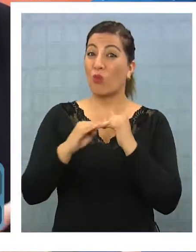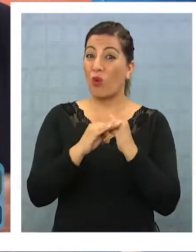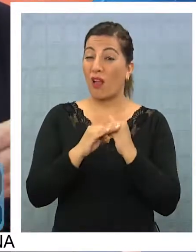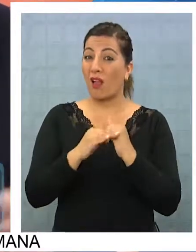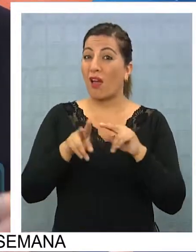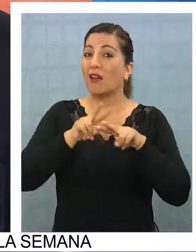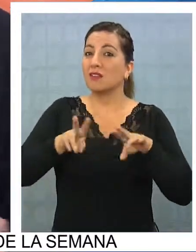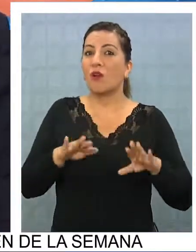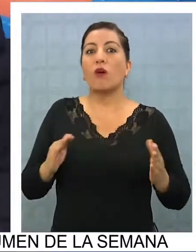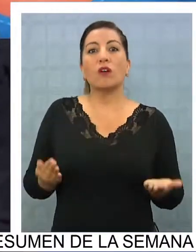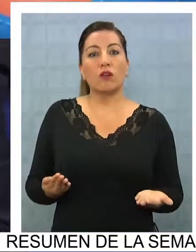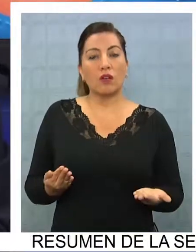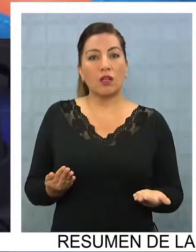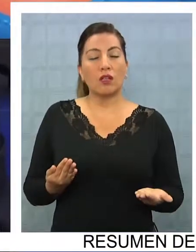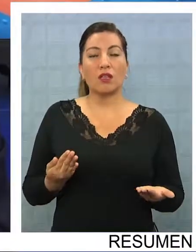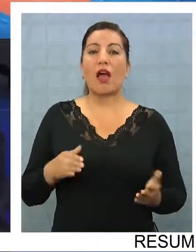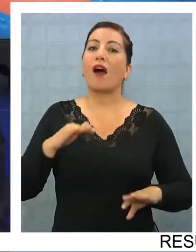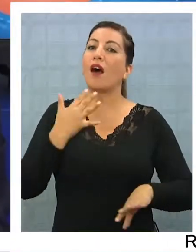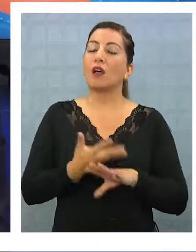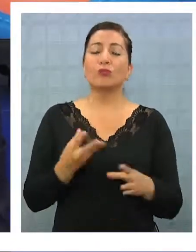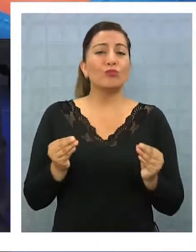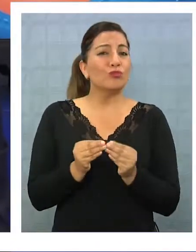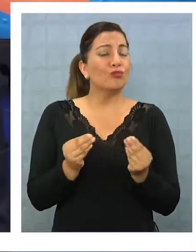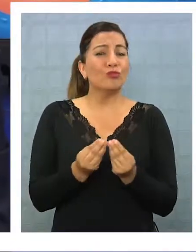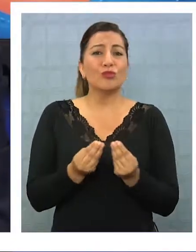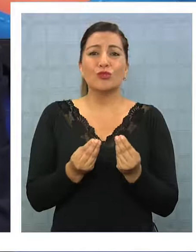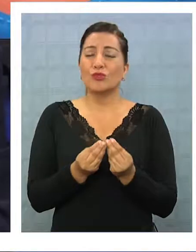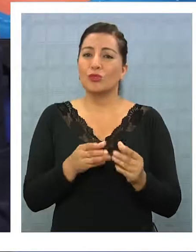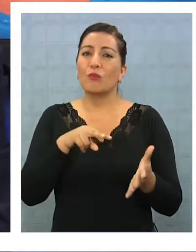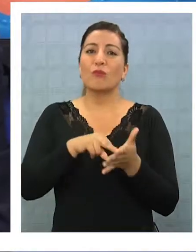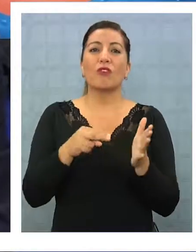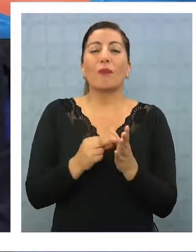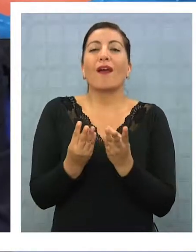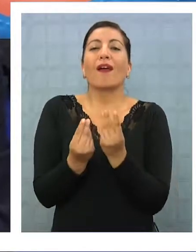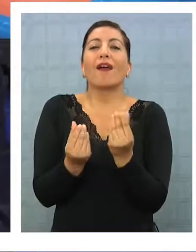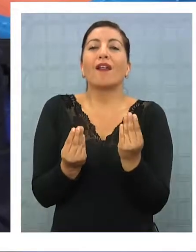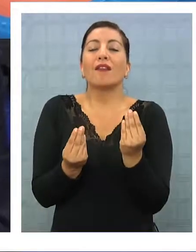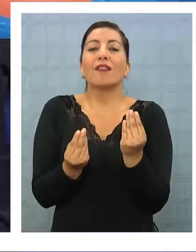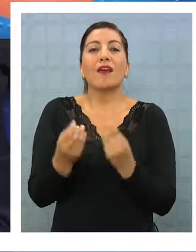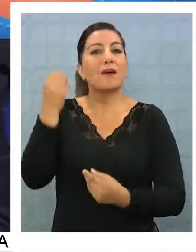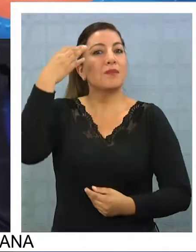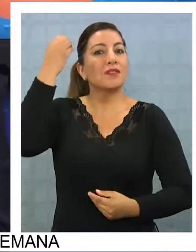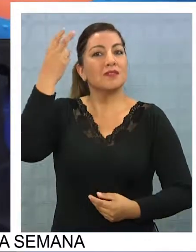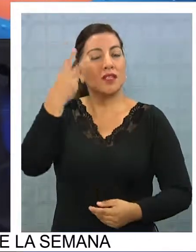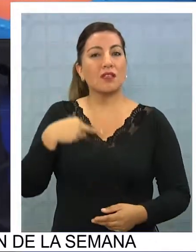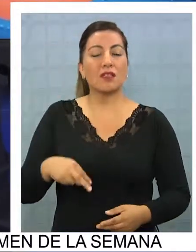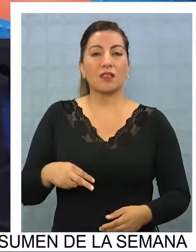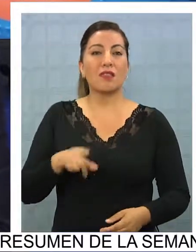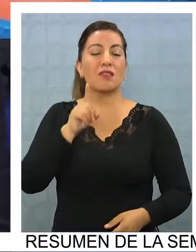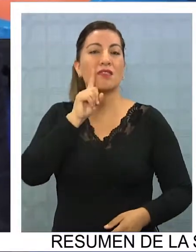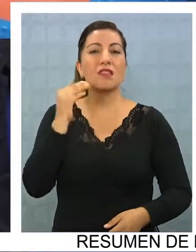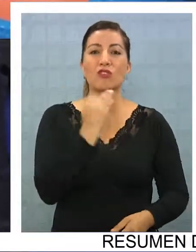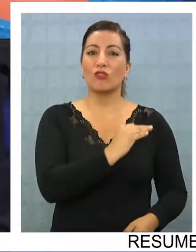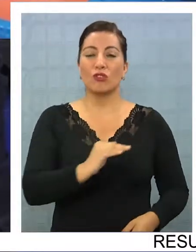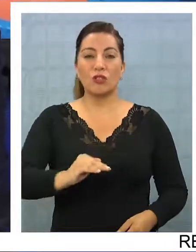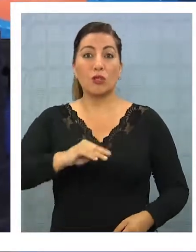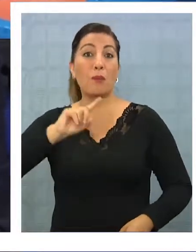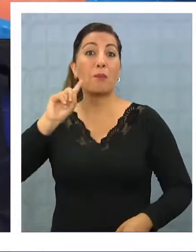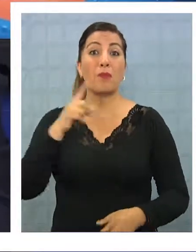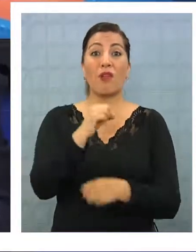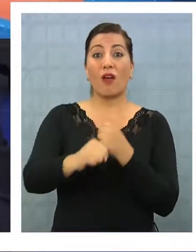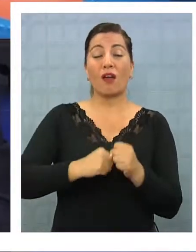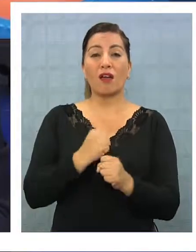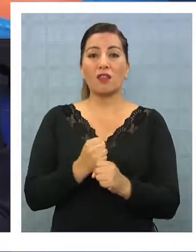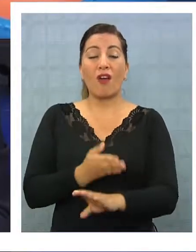hacerlo ahora, mientras tenemos enormes problemas todavía de calidad de los aprendizajes que reciben los niños en los